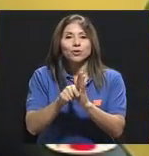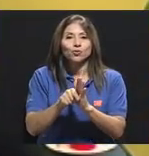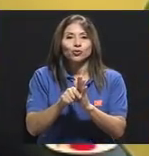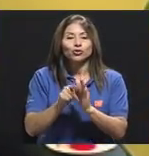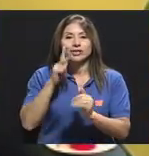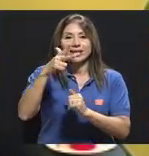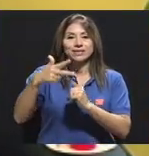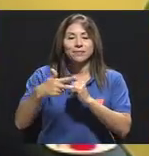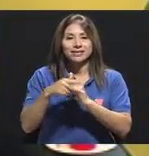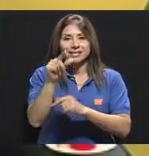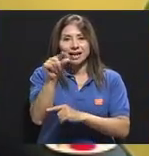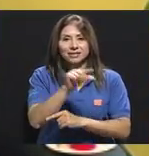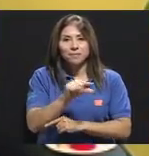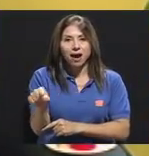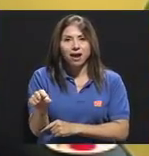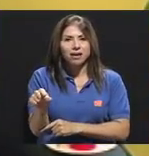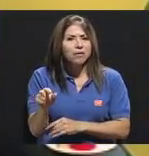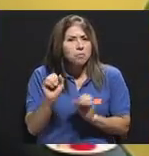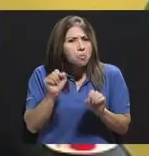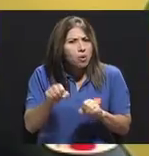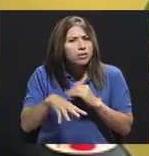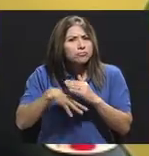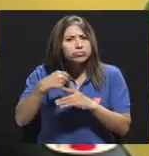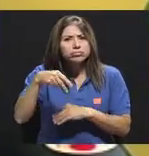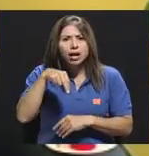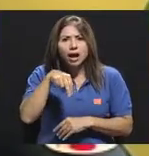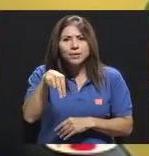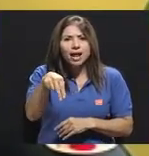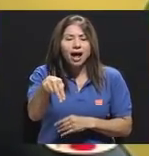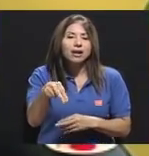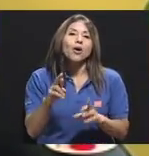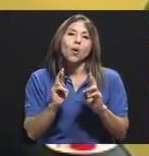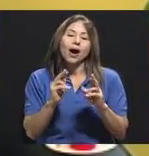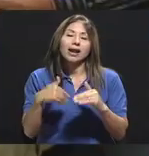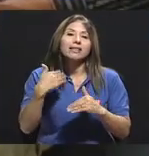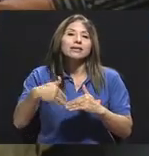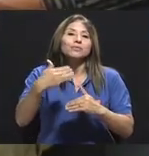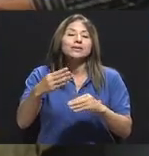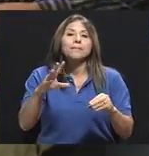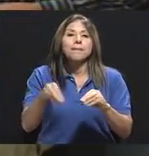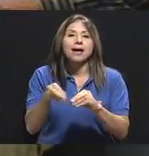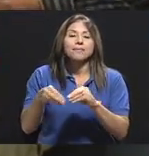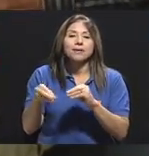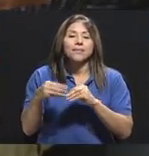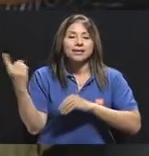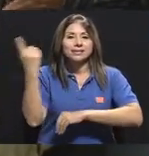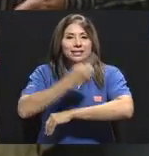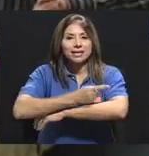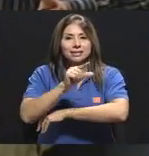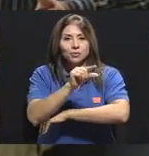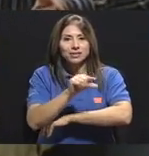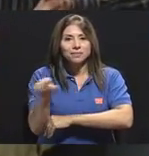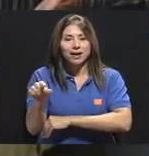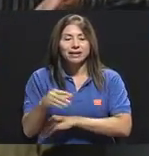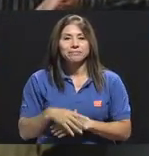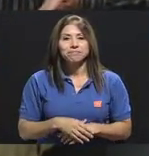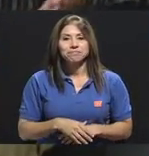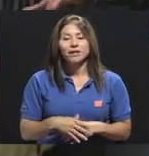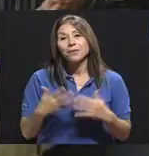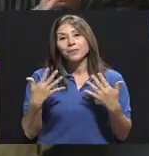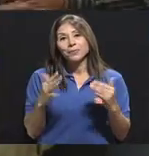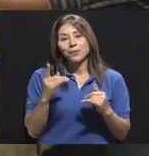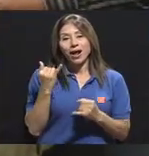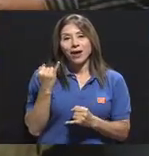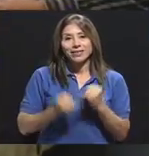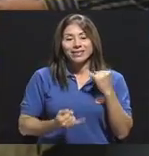caminar verdad este y ojalá pudiéramos eh posteriormente aumentar a más días verdad claro bueno por ahora el tiempo nos ha